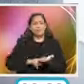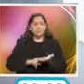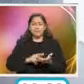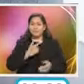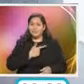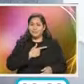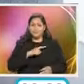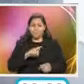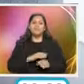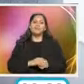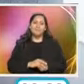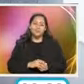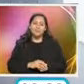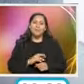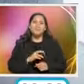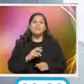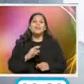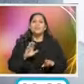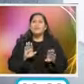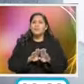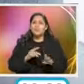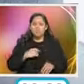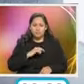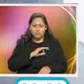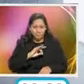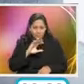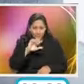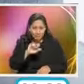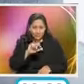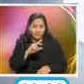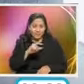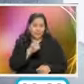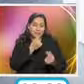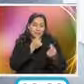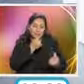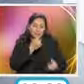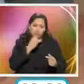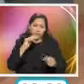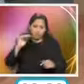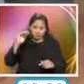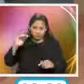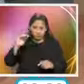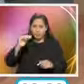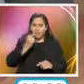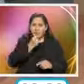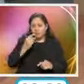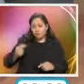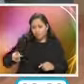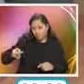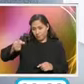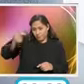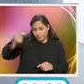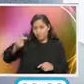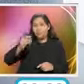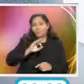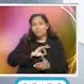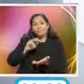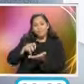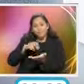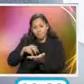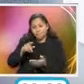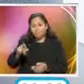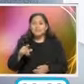¿no? Sí, claro. Y bueno, ¿cómo podemos lograr que los niños ya más grandes, no los adultos, los niños ya más grandes puedan revertir